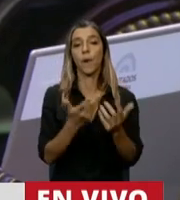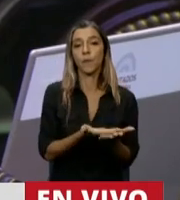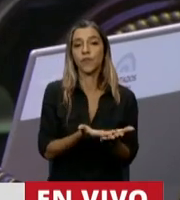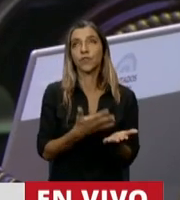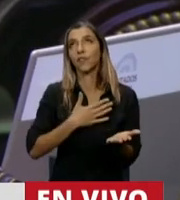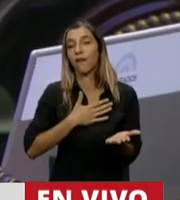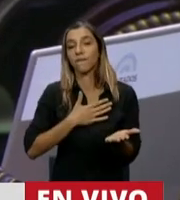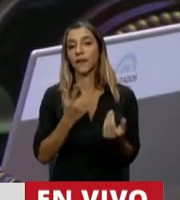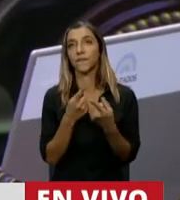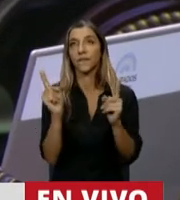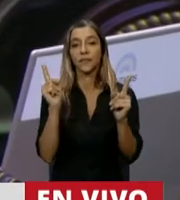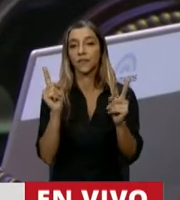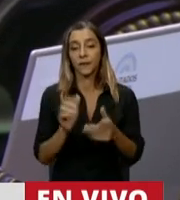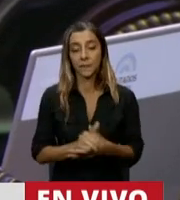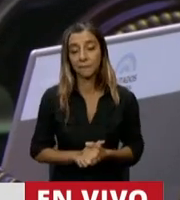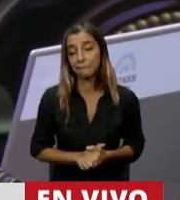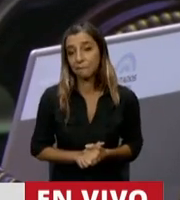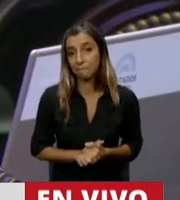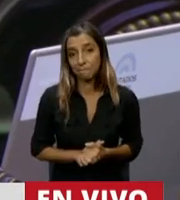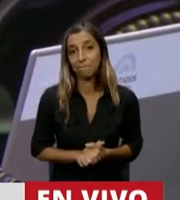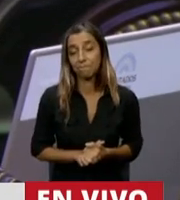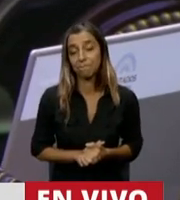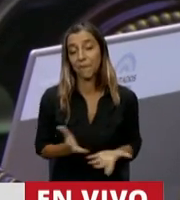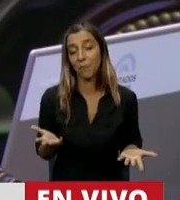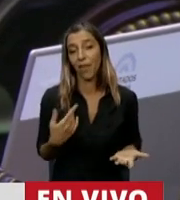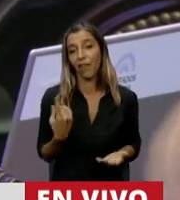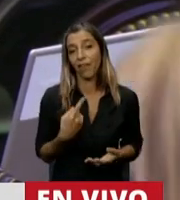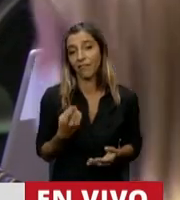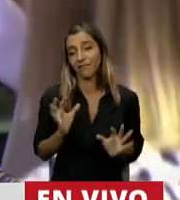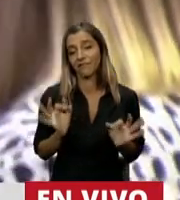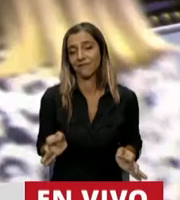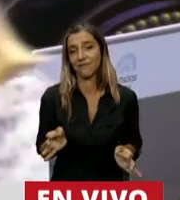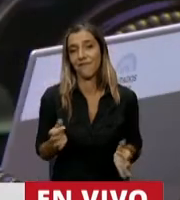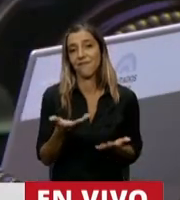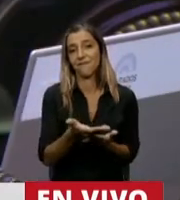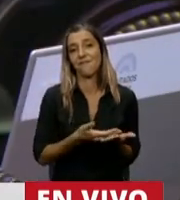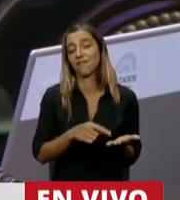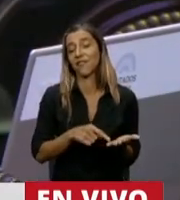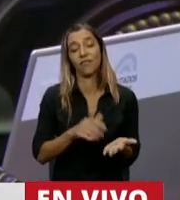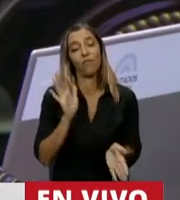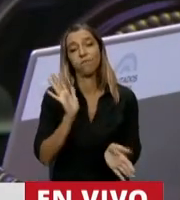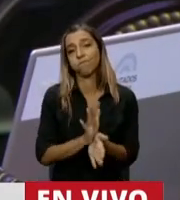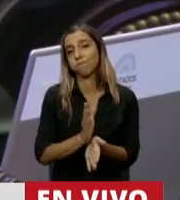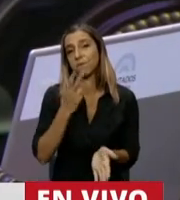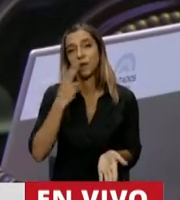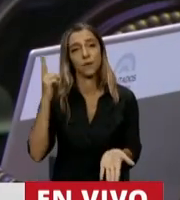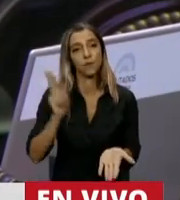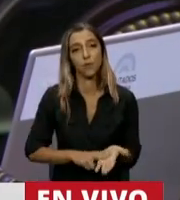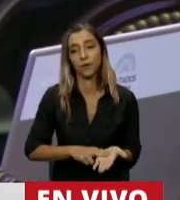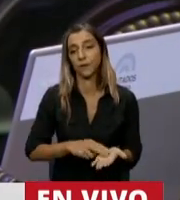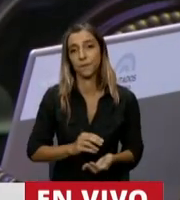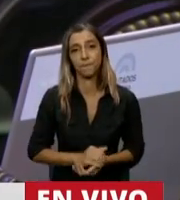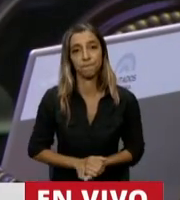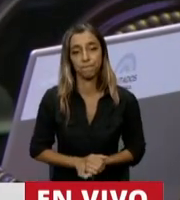iniciativa, no hay ninguna duda, como acá bien se ha dicho, que estamos en presencia de un nuevo impuesto. Y cada